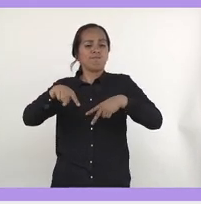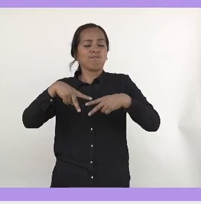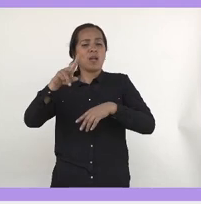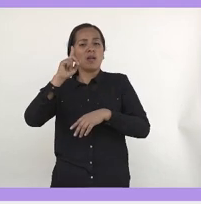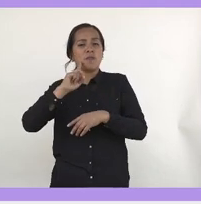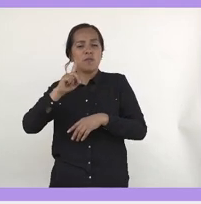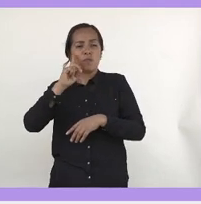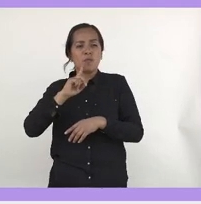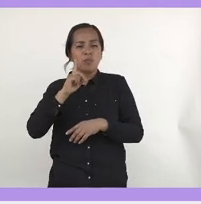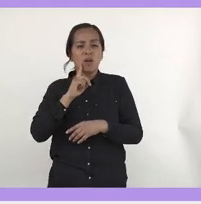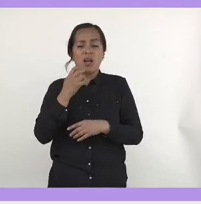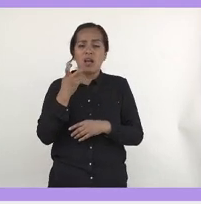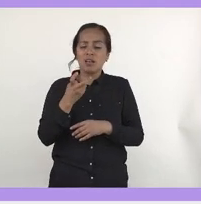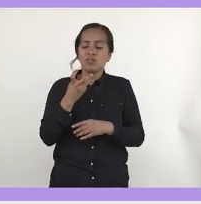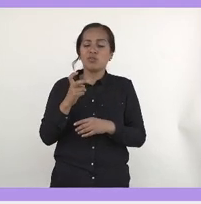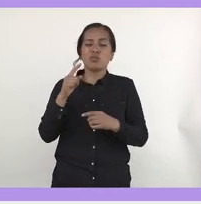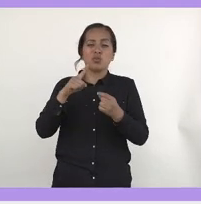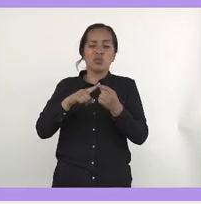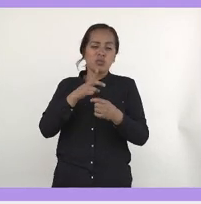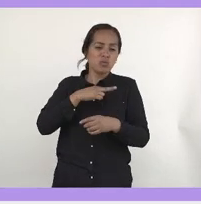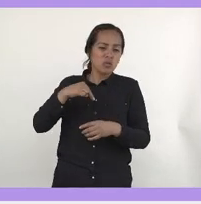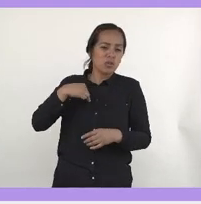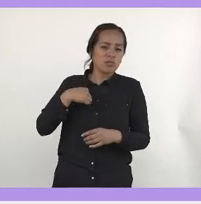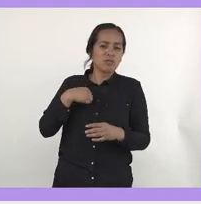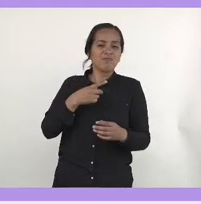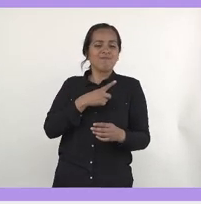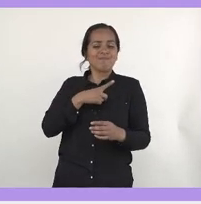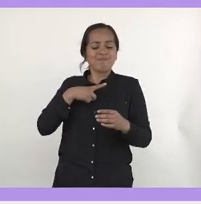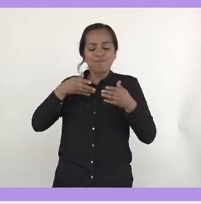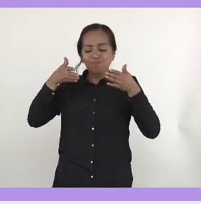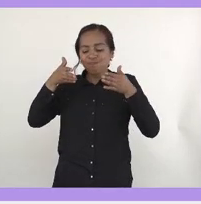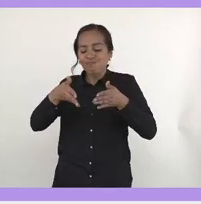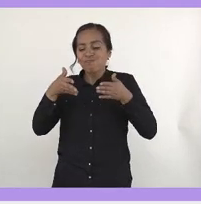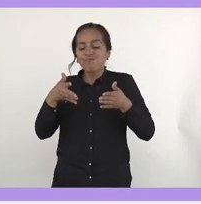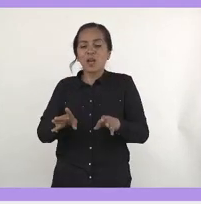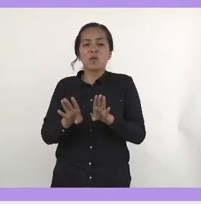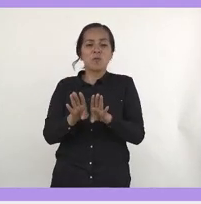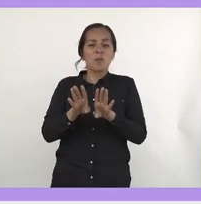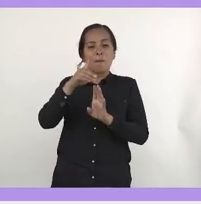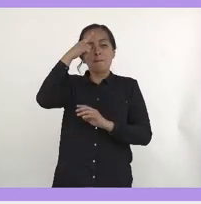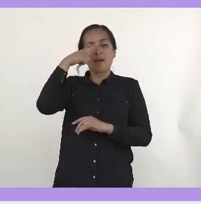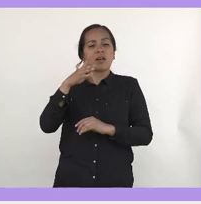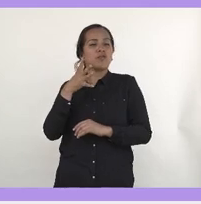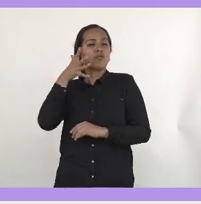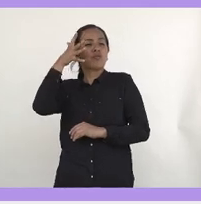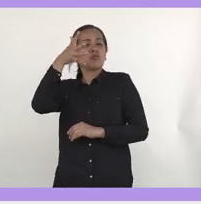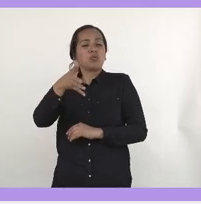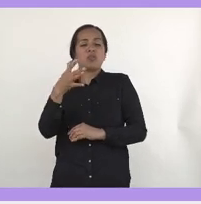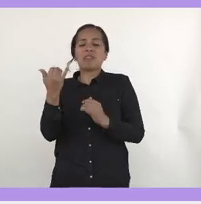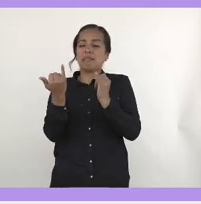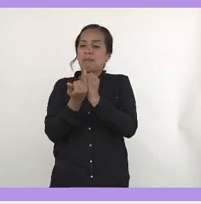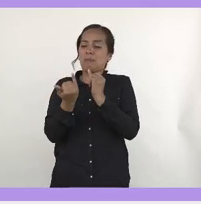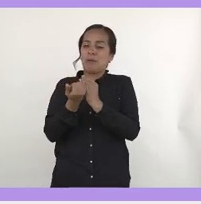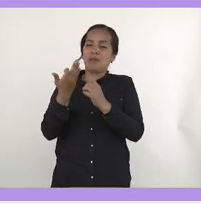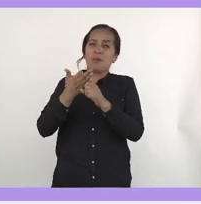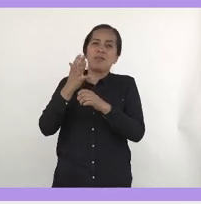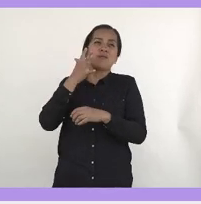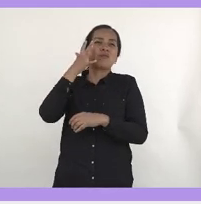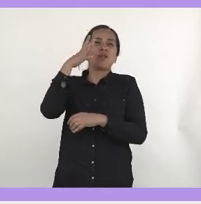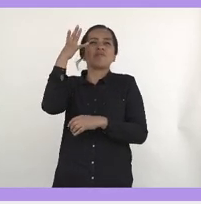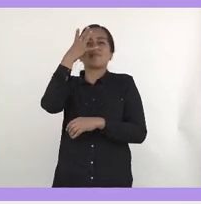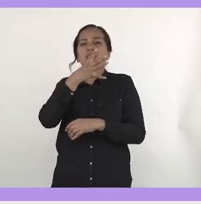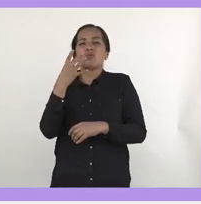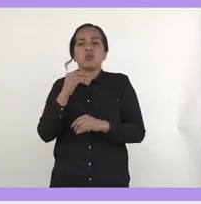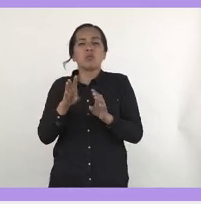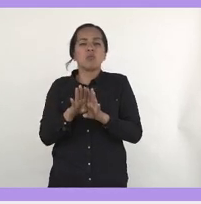yo creo que eso es a donde tenemos que poner nuestra energía para que el futuro sea tan brillante como lo estamos imaginando porque